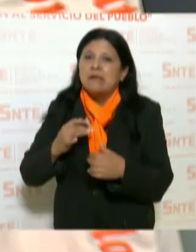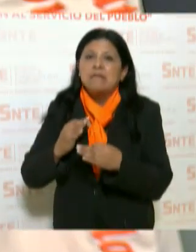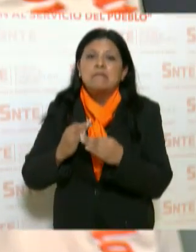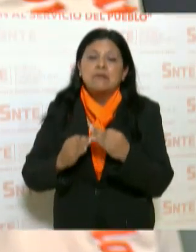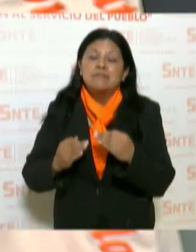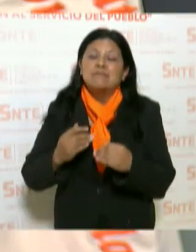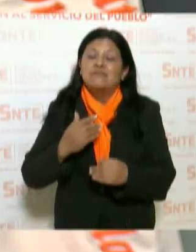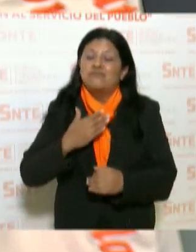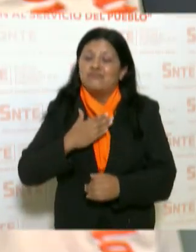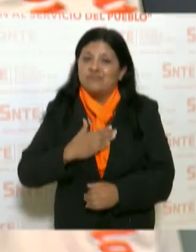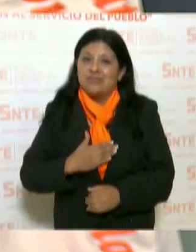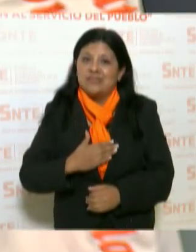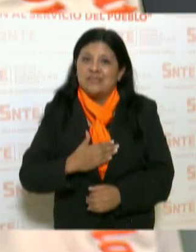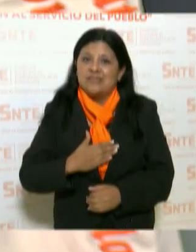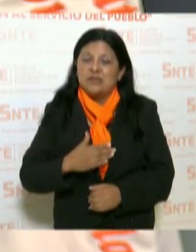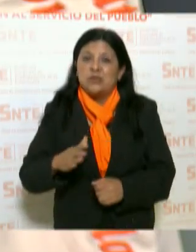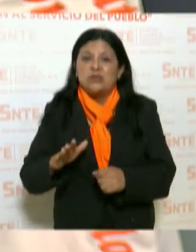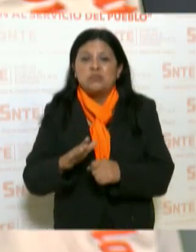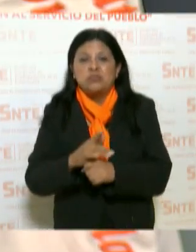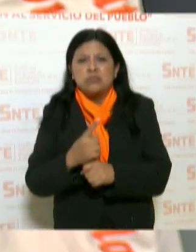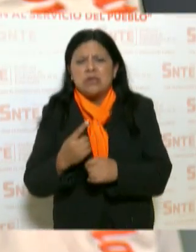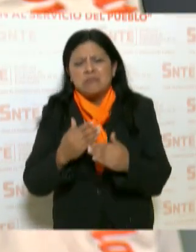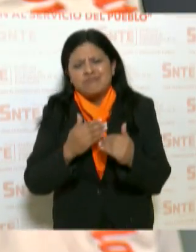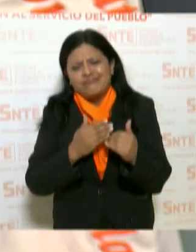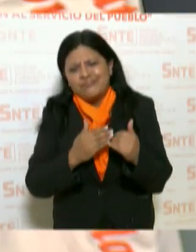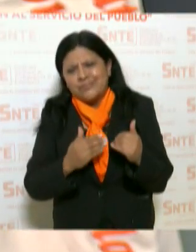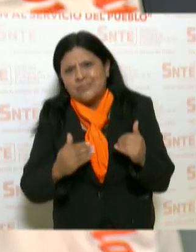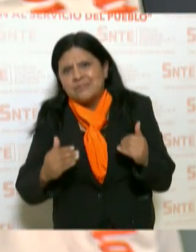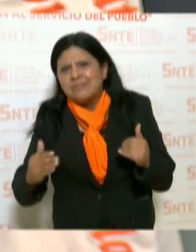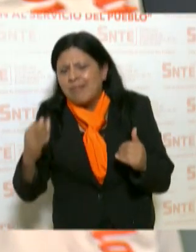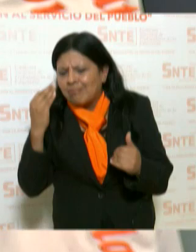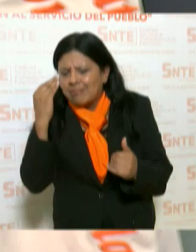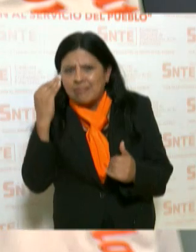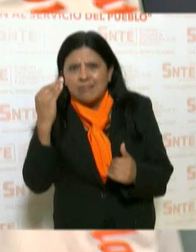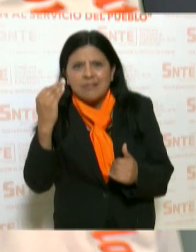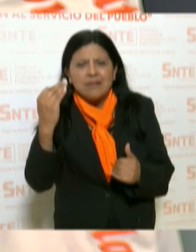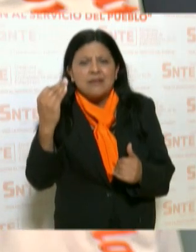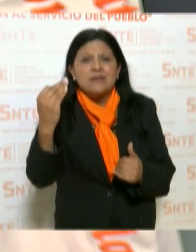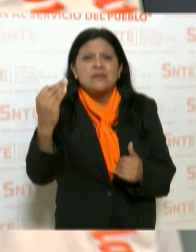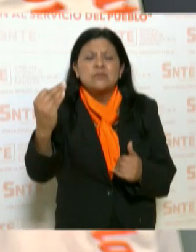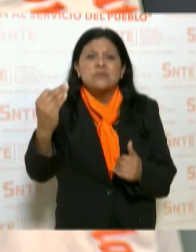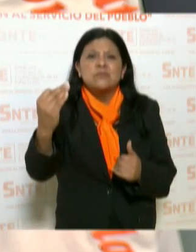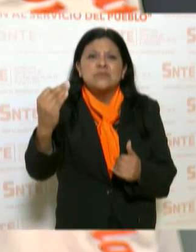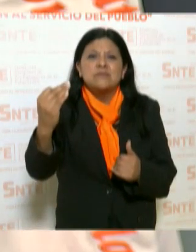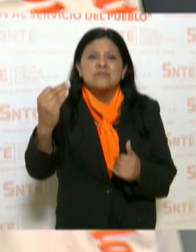por un largo periodo dictatorial,